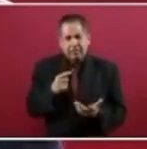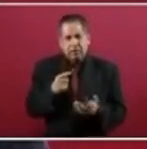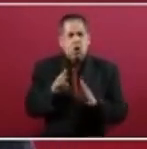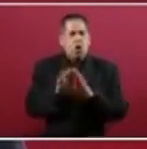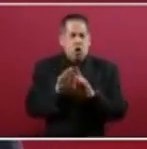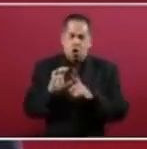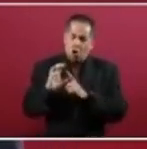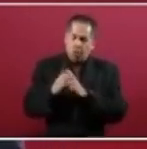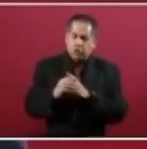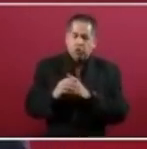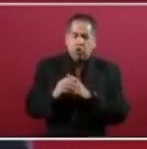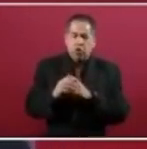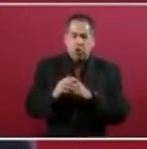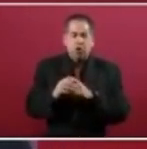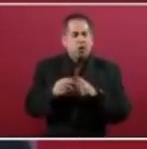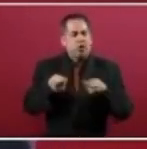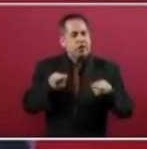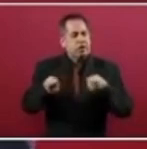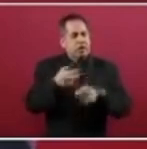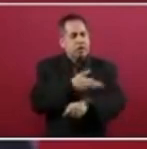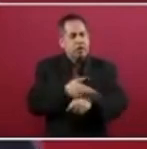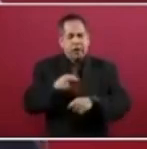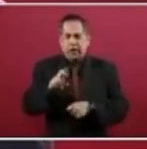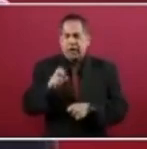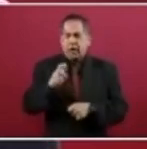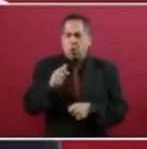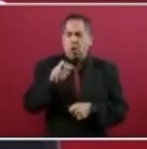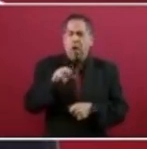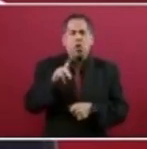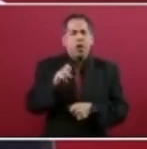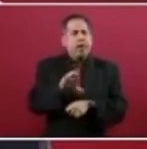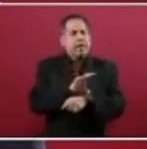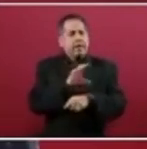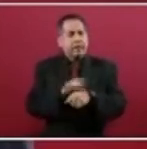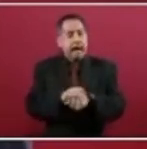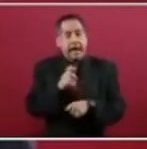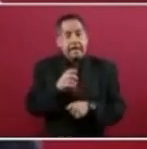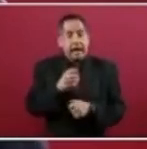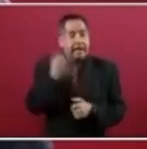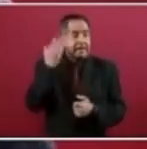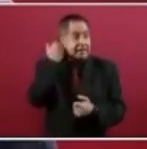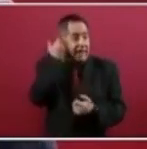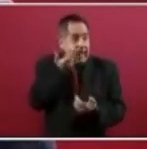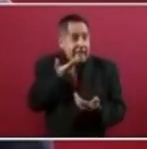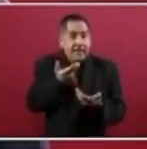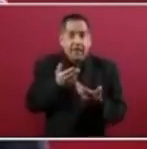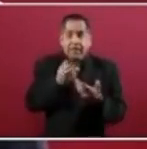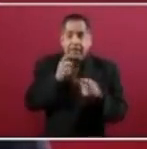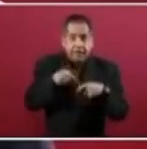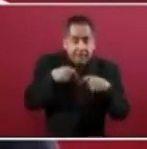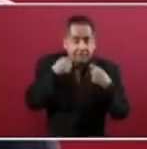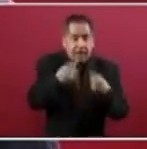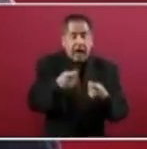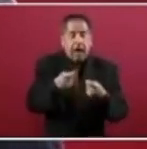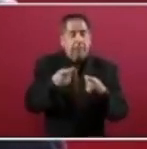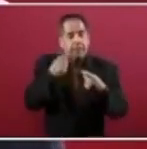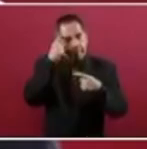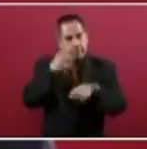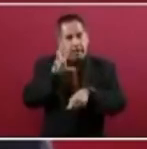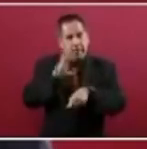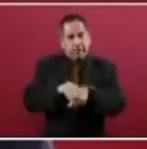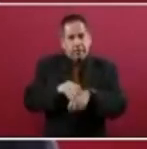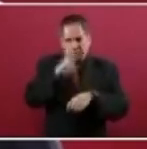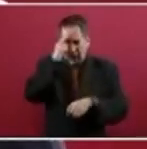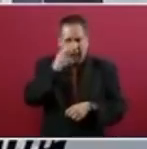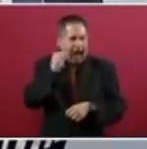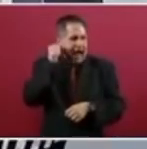Comisión Reguladora de la Energía, que es fundamental porque es la que entregaba los permisos. En conferencia de prensa desde Palacio Nacional este